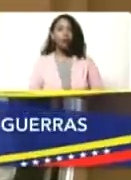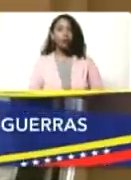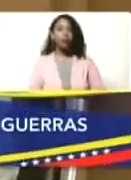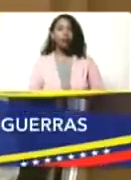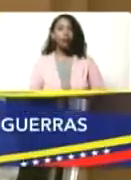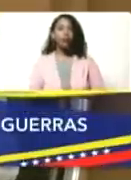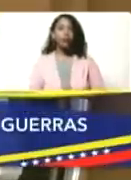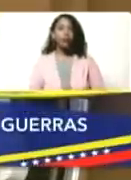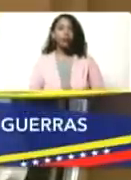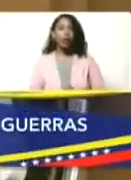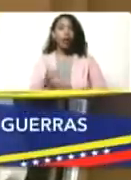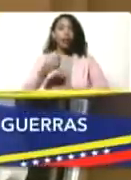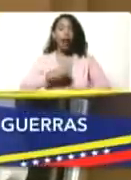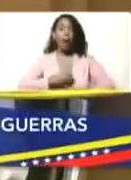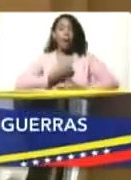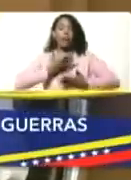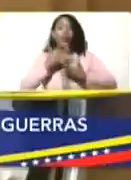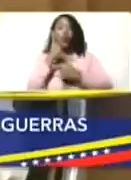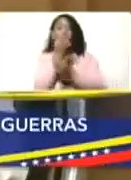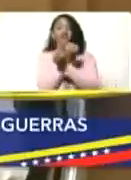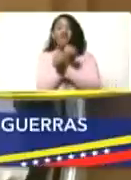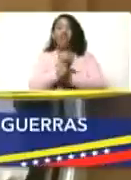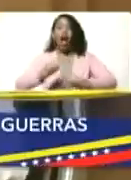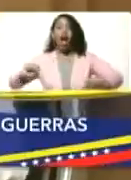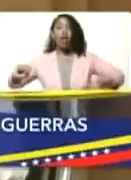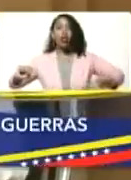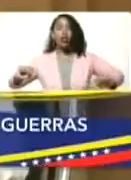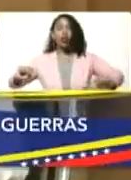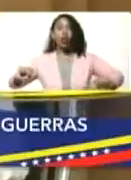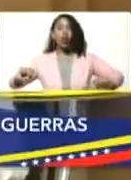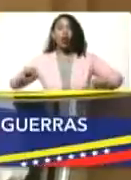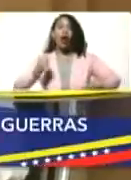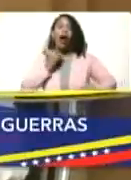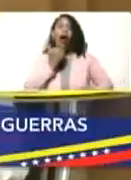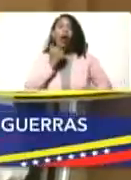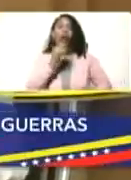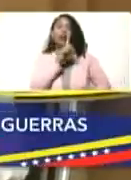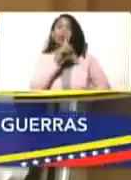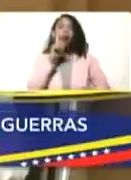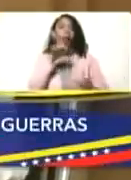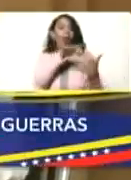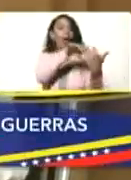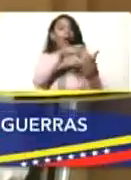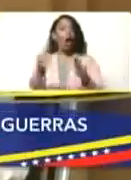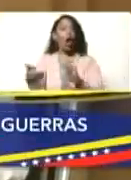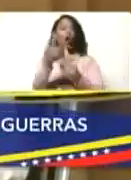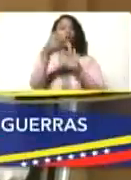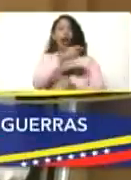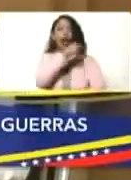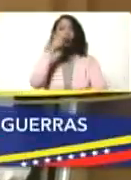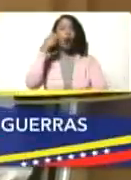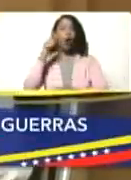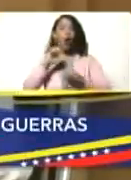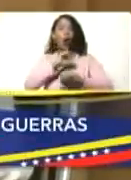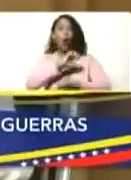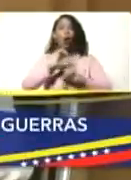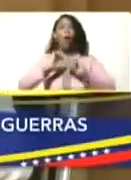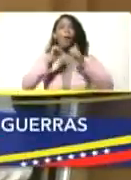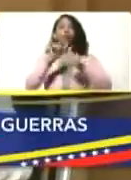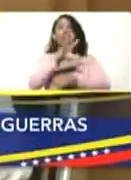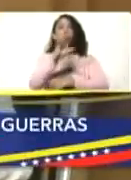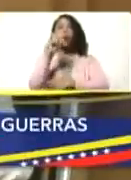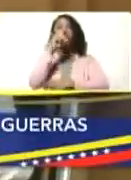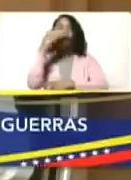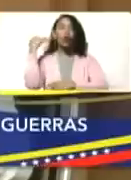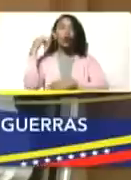que es la expresión de un fracaso en algo que se llama la guerra contra las drogas, que comenzó hace 50 años y lo que